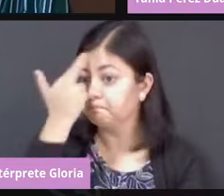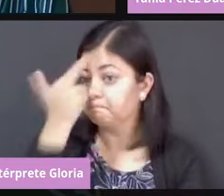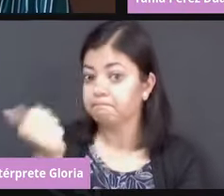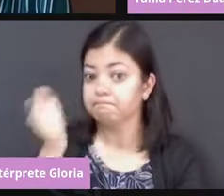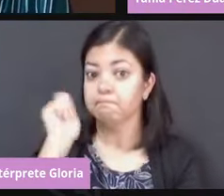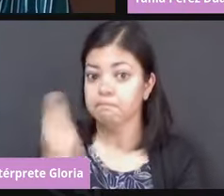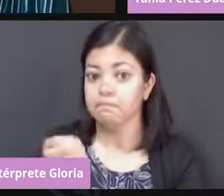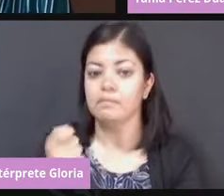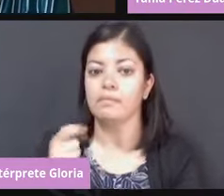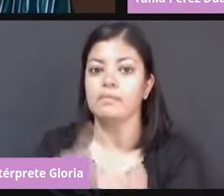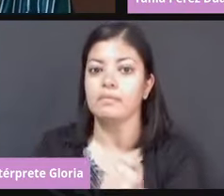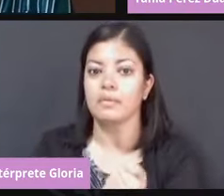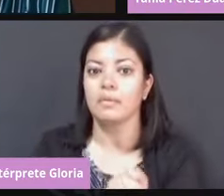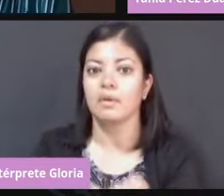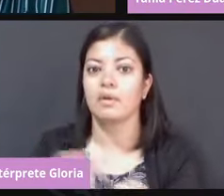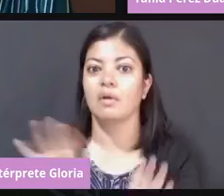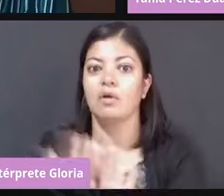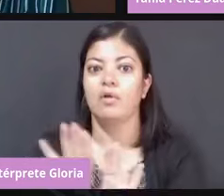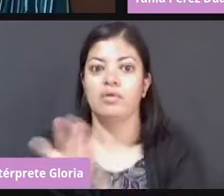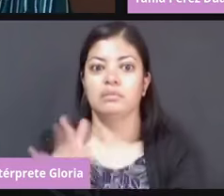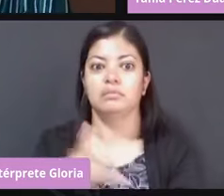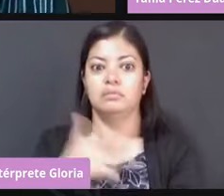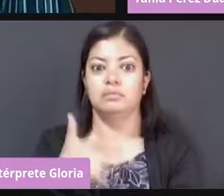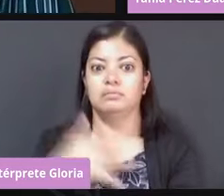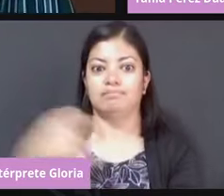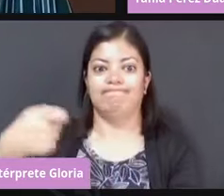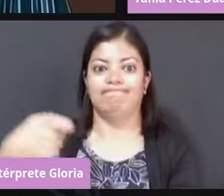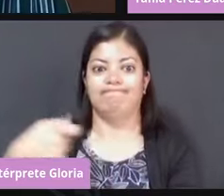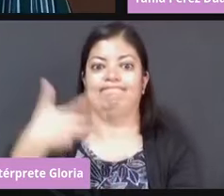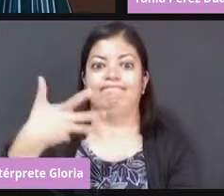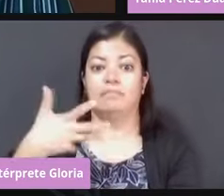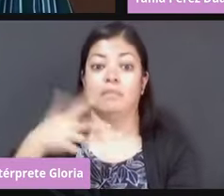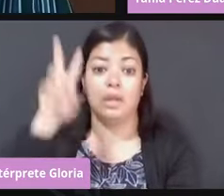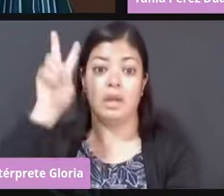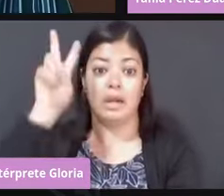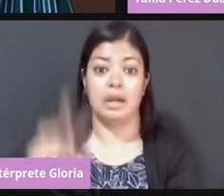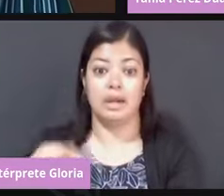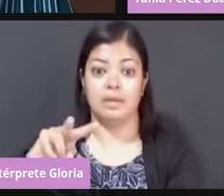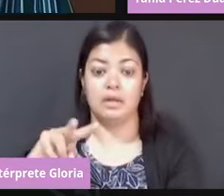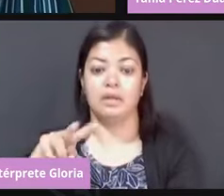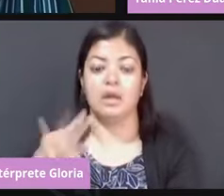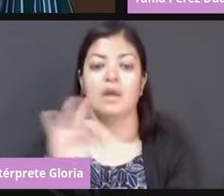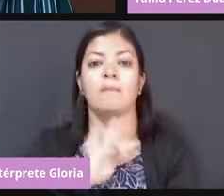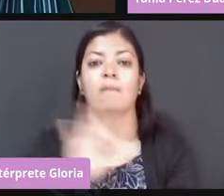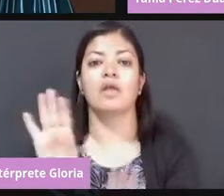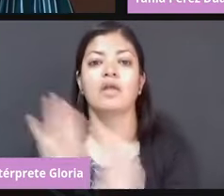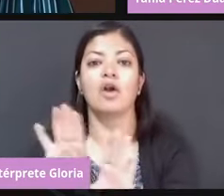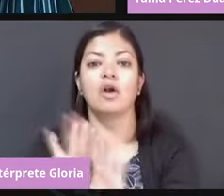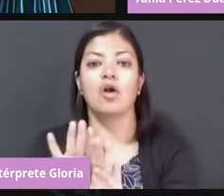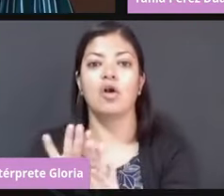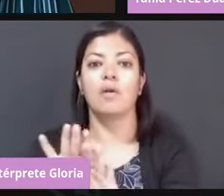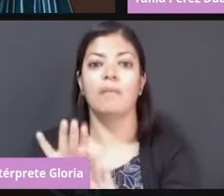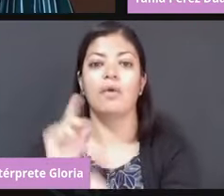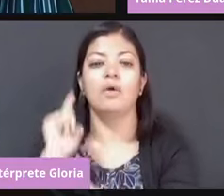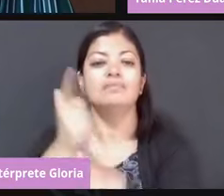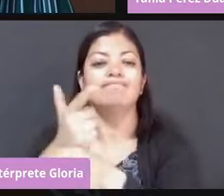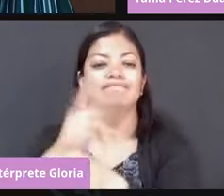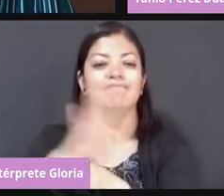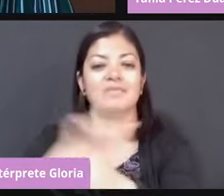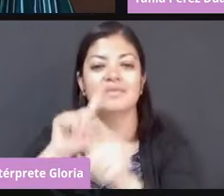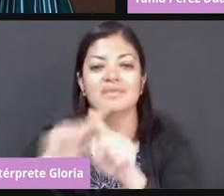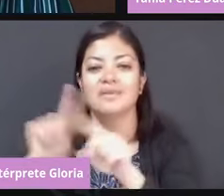tema de la estigmatización. O sea, realmente podemos como encontrar estas películas